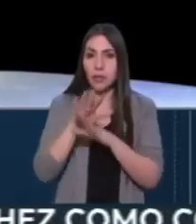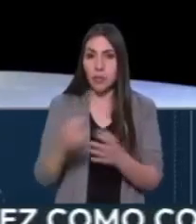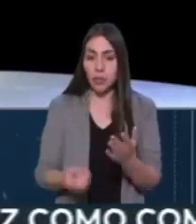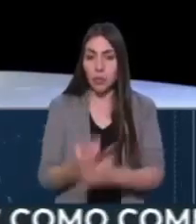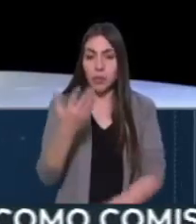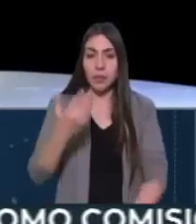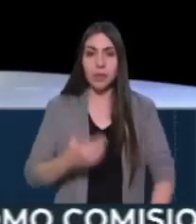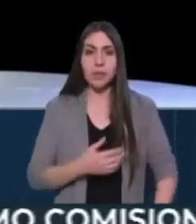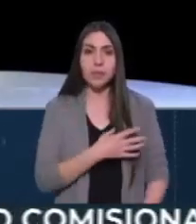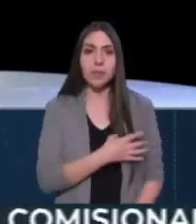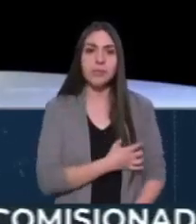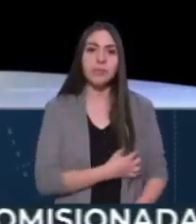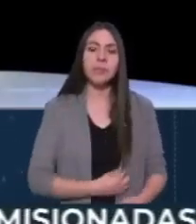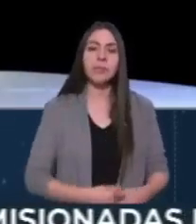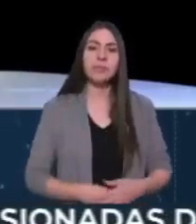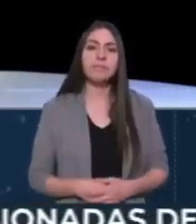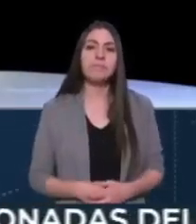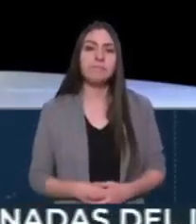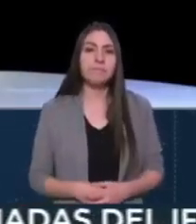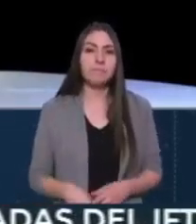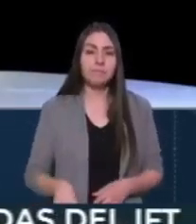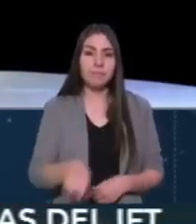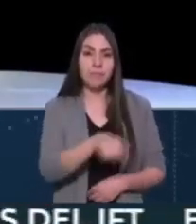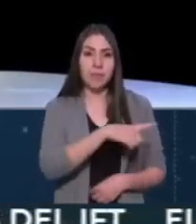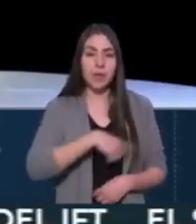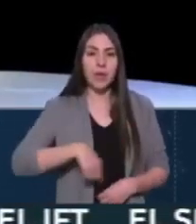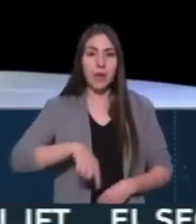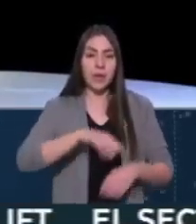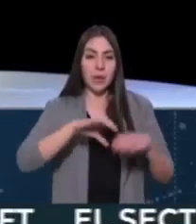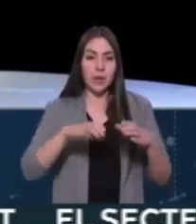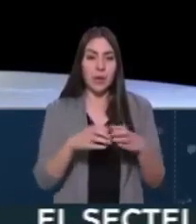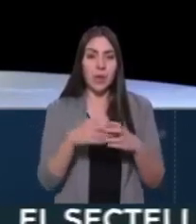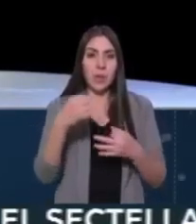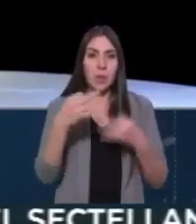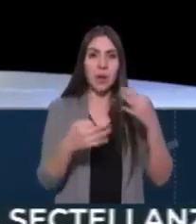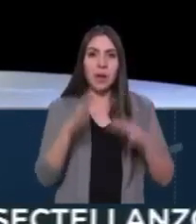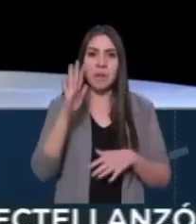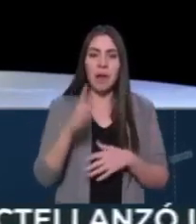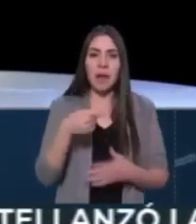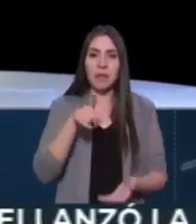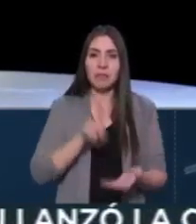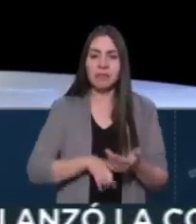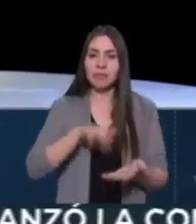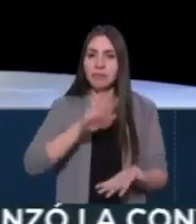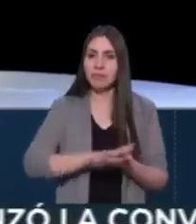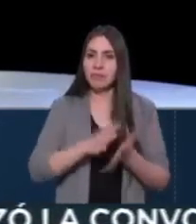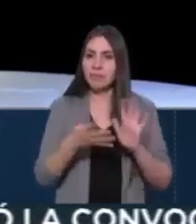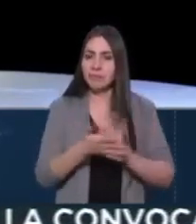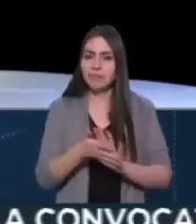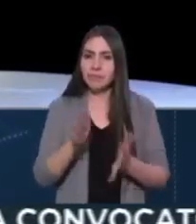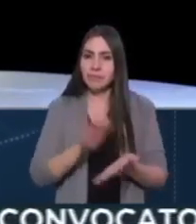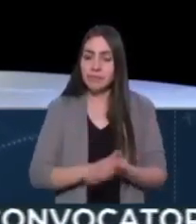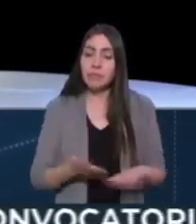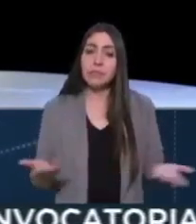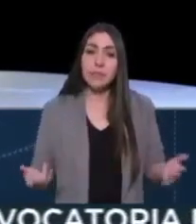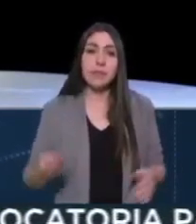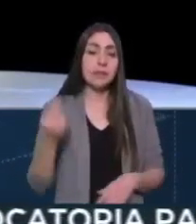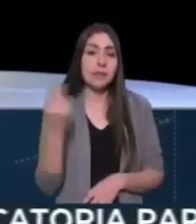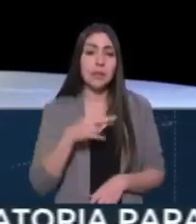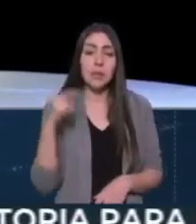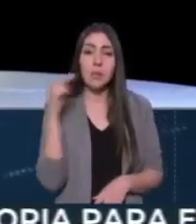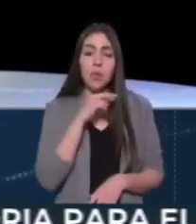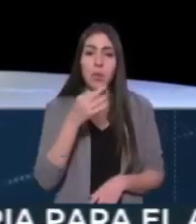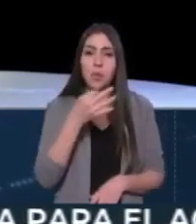Es verdaderamente un cártel de los jueces y me parece que hay que pedir su desmantelamiento